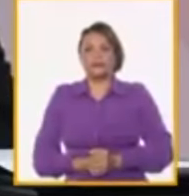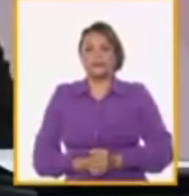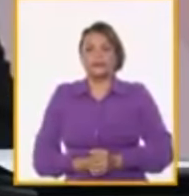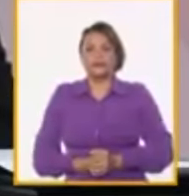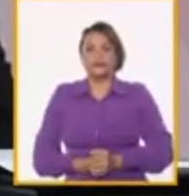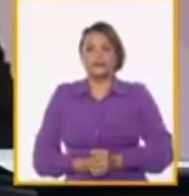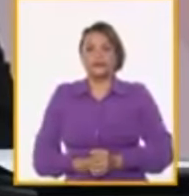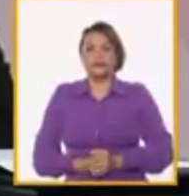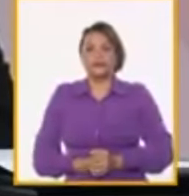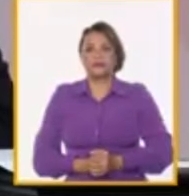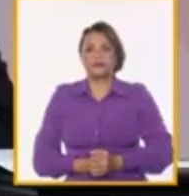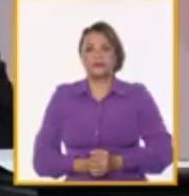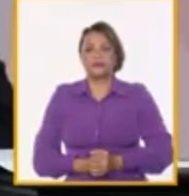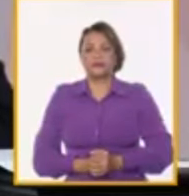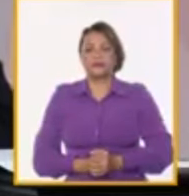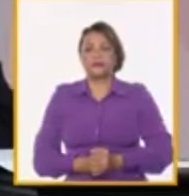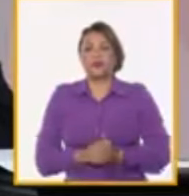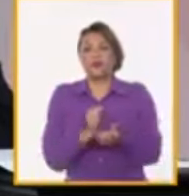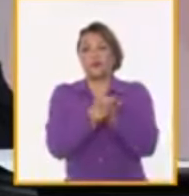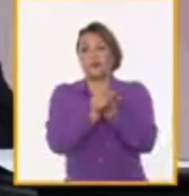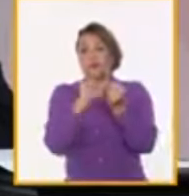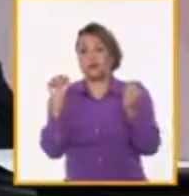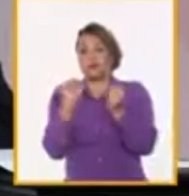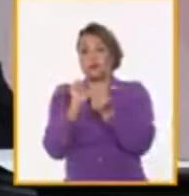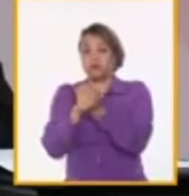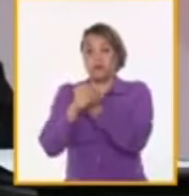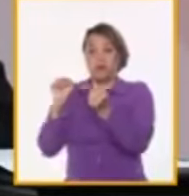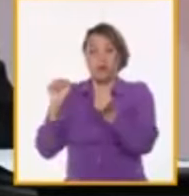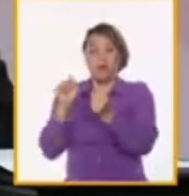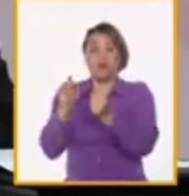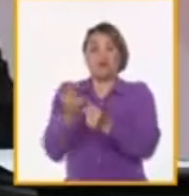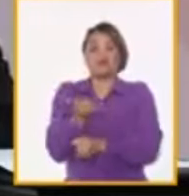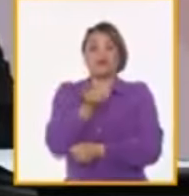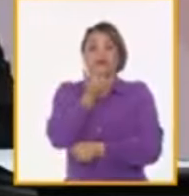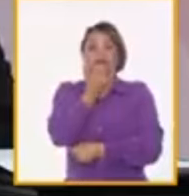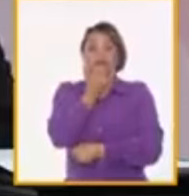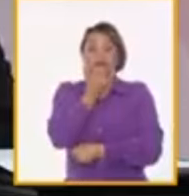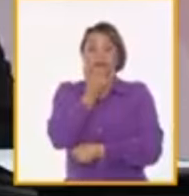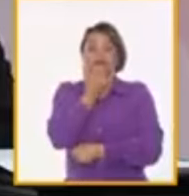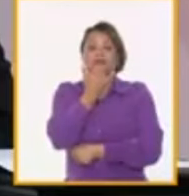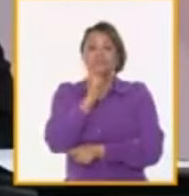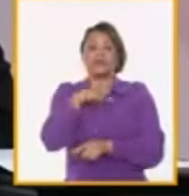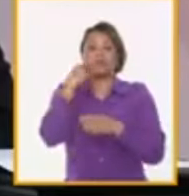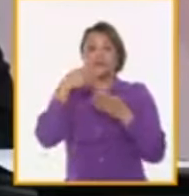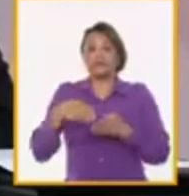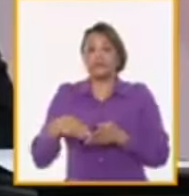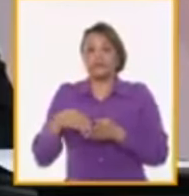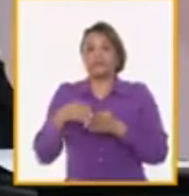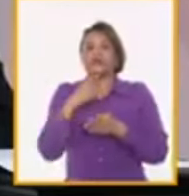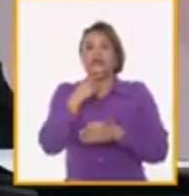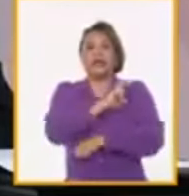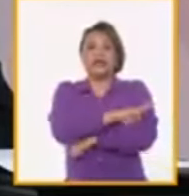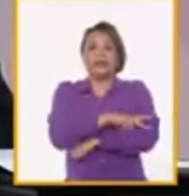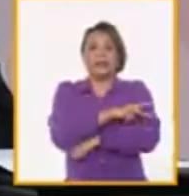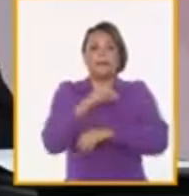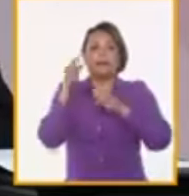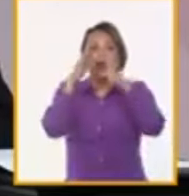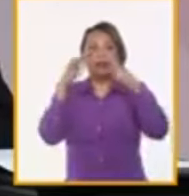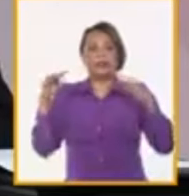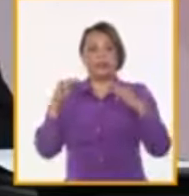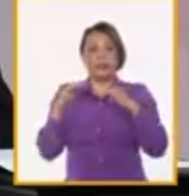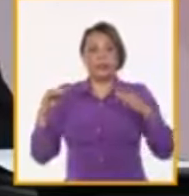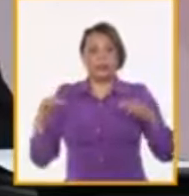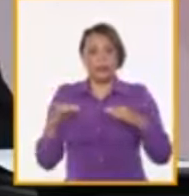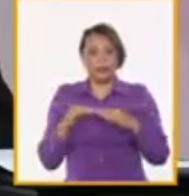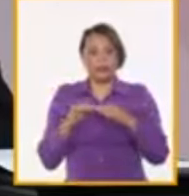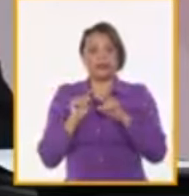Bueno, un ciberataque sin duda simultáneo que ha causado conmoción en el Líbano. Según AFP, una